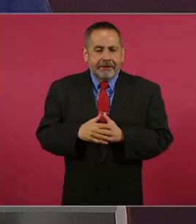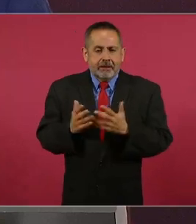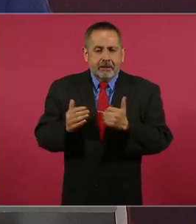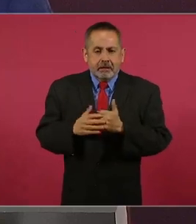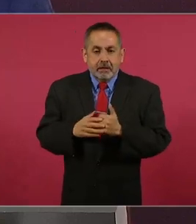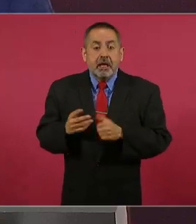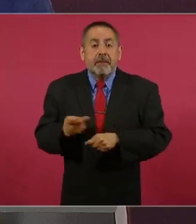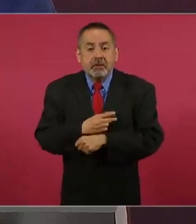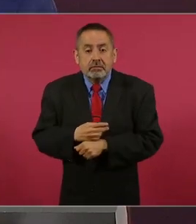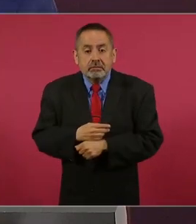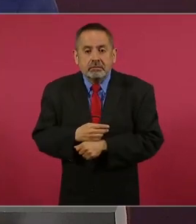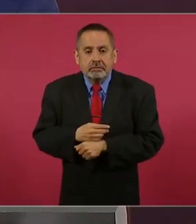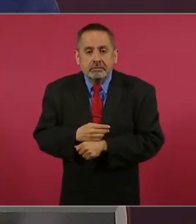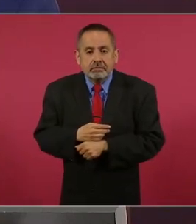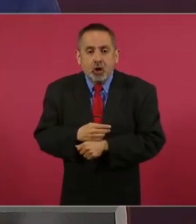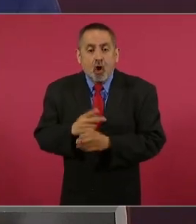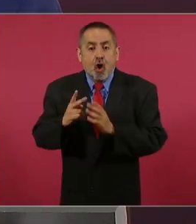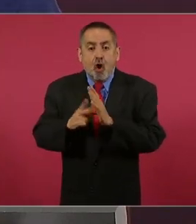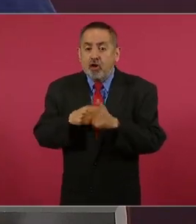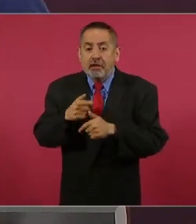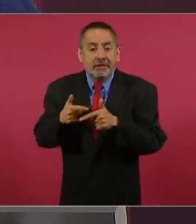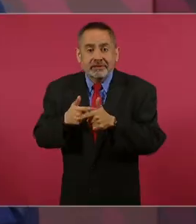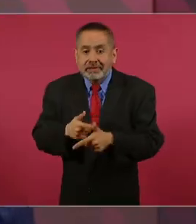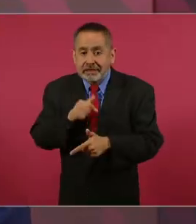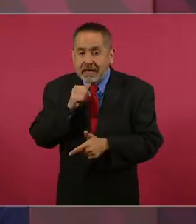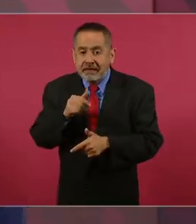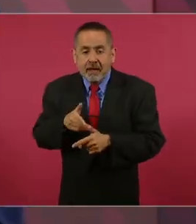Pues ¿saben qué? Ya no regresé.